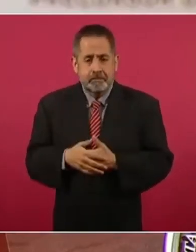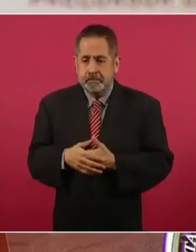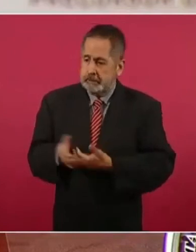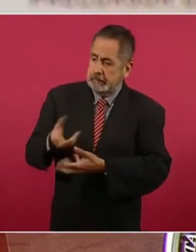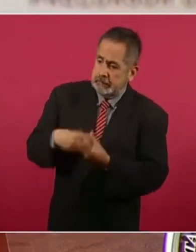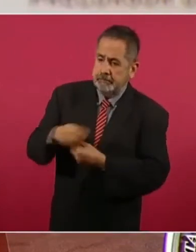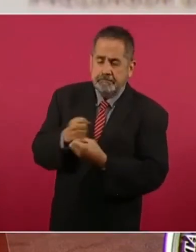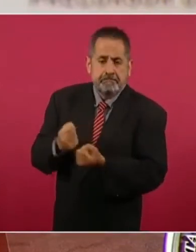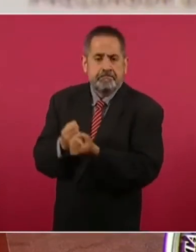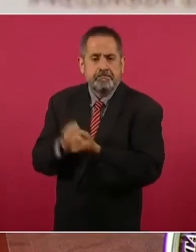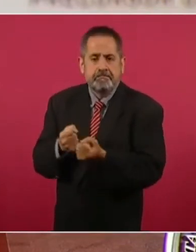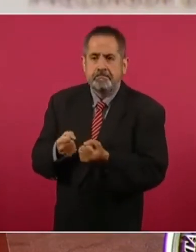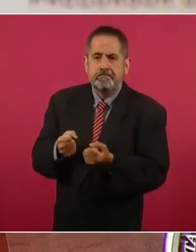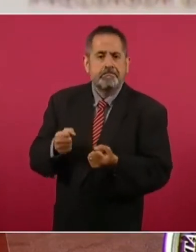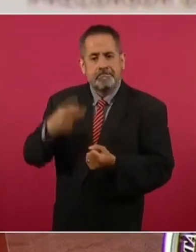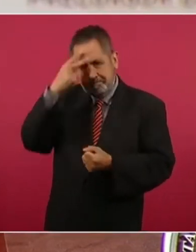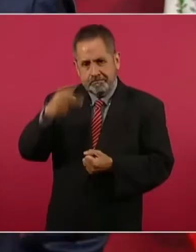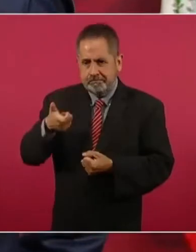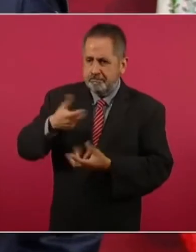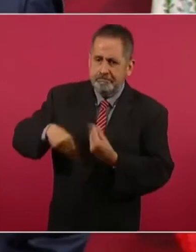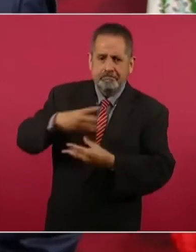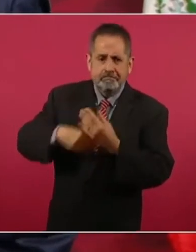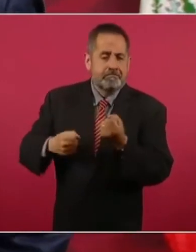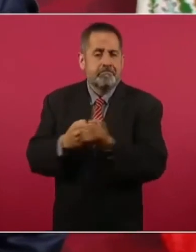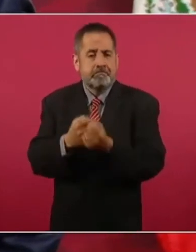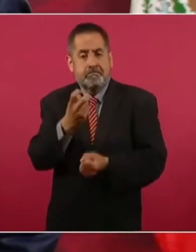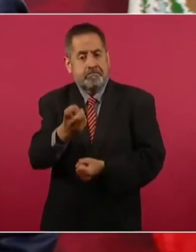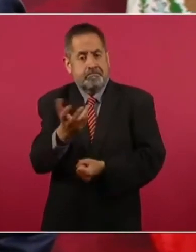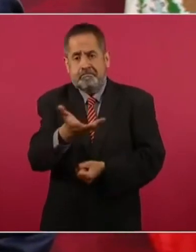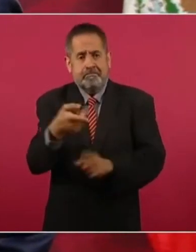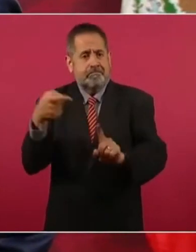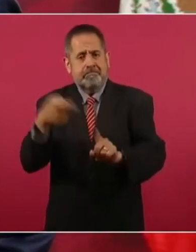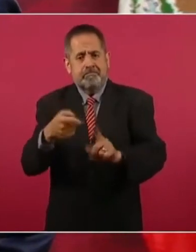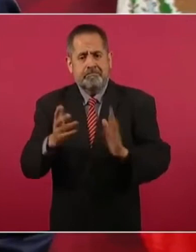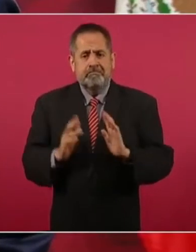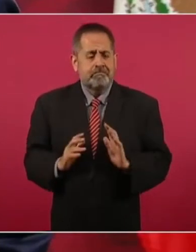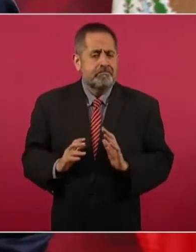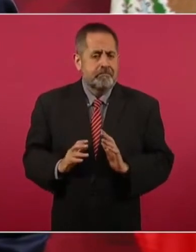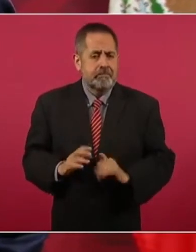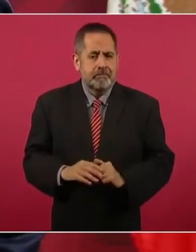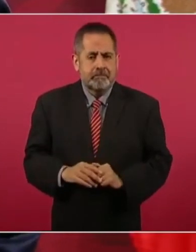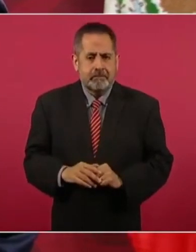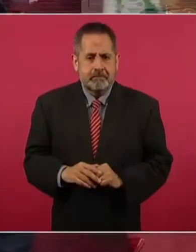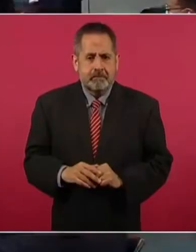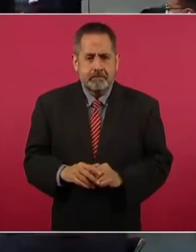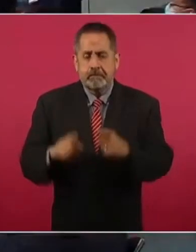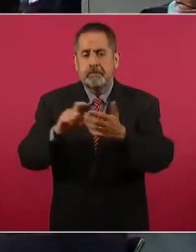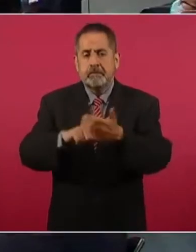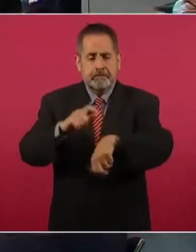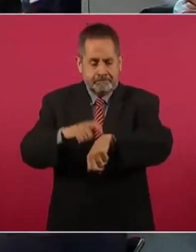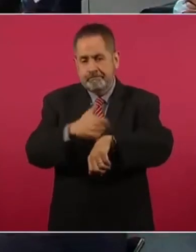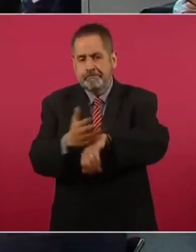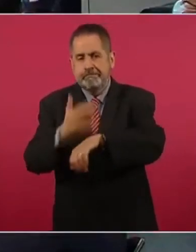Reactivamos la economía del país. Eso es lo que estamos haciendo en general. Ya nos pasamos, ahora